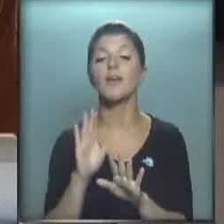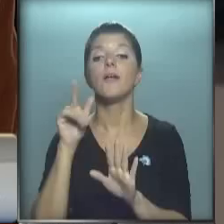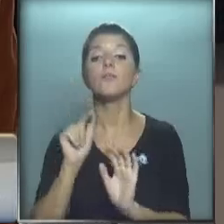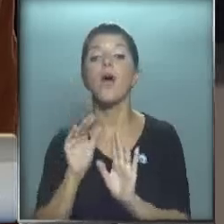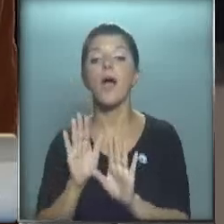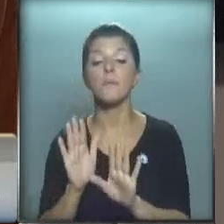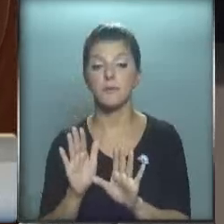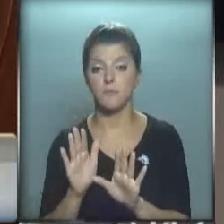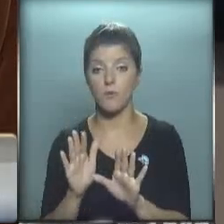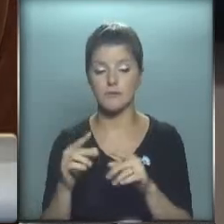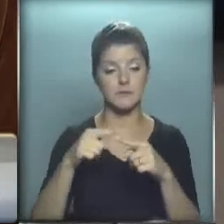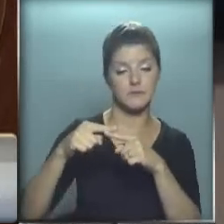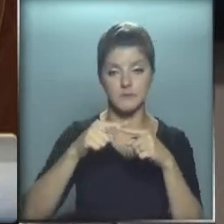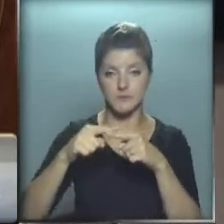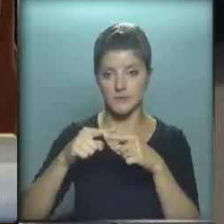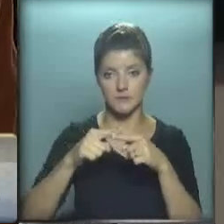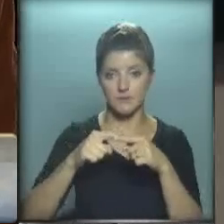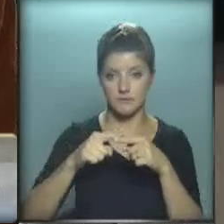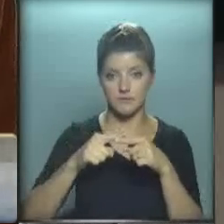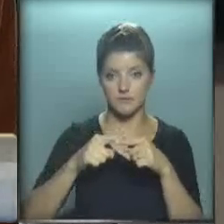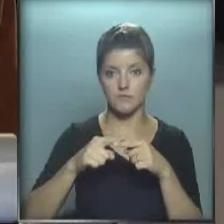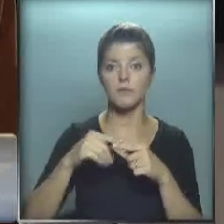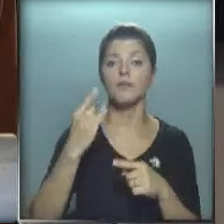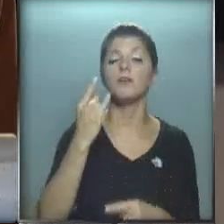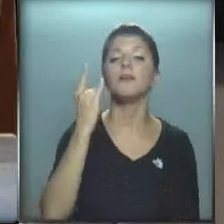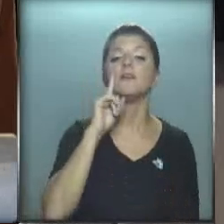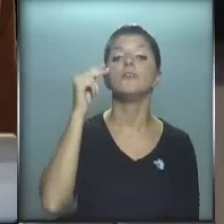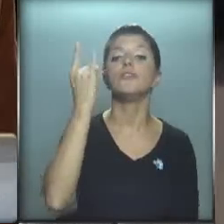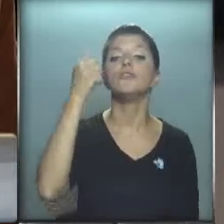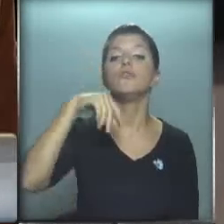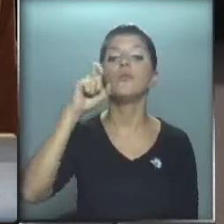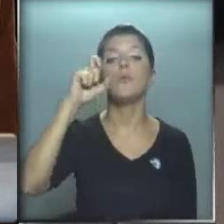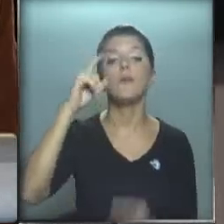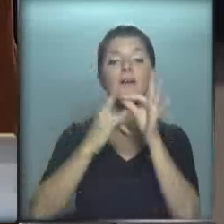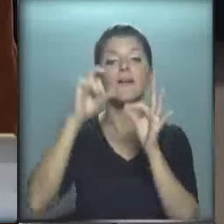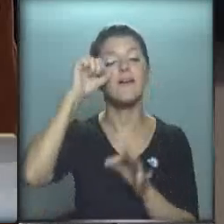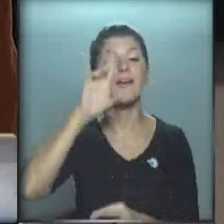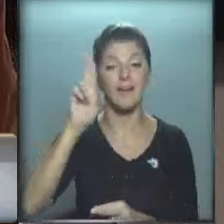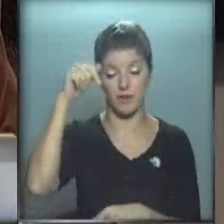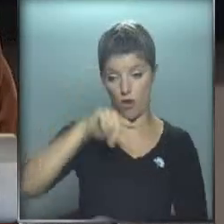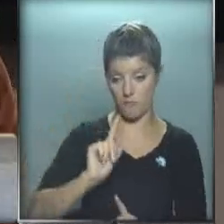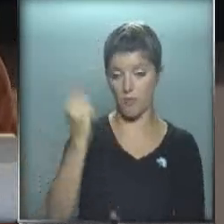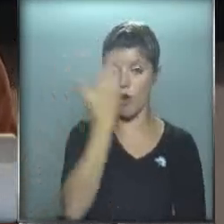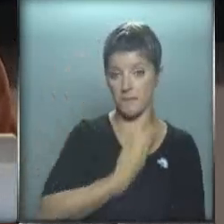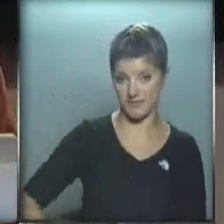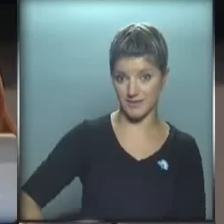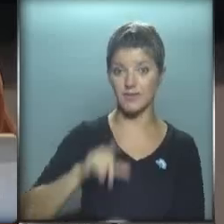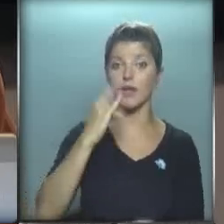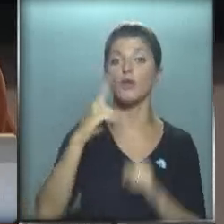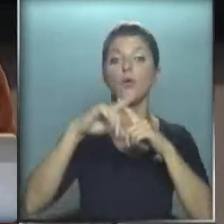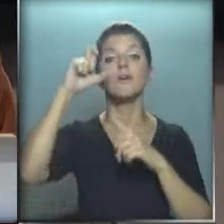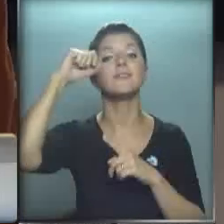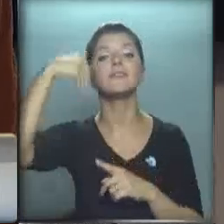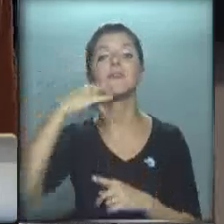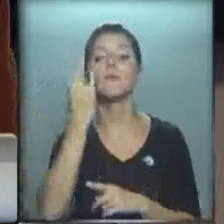disputado entre jean-claude Junker que es el el el Antiguo presidente de Luxemburgo y presidente de la zona